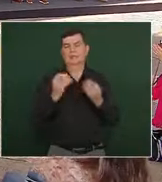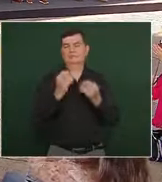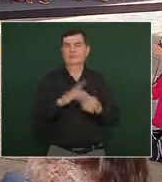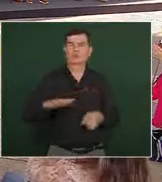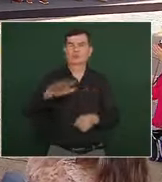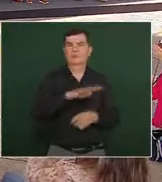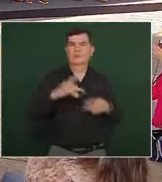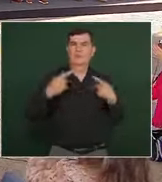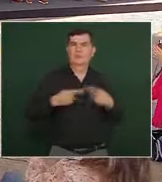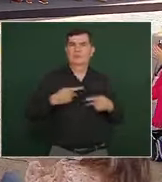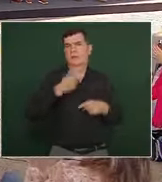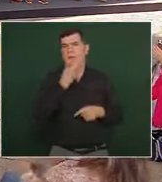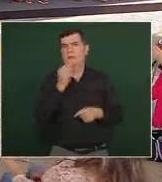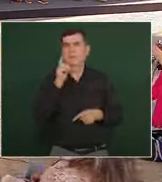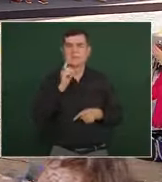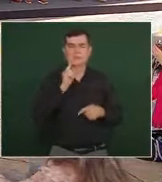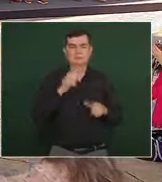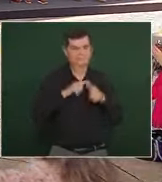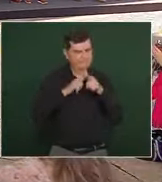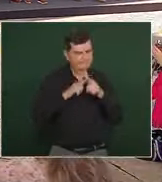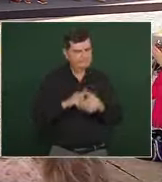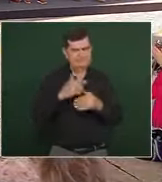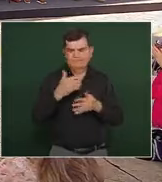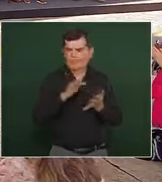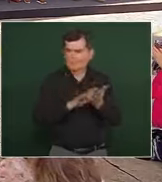a todas y a todos y pues seguimos